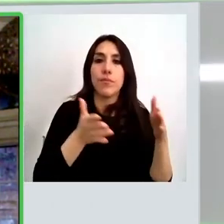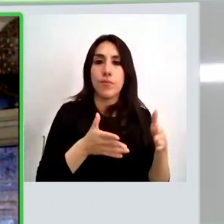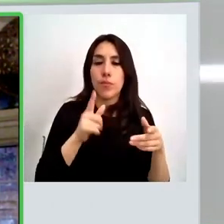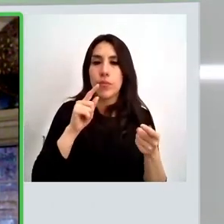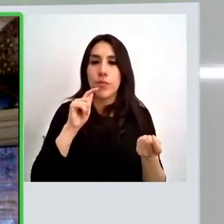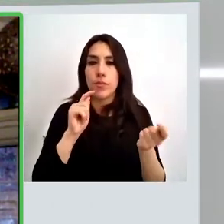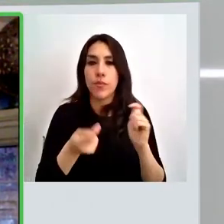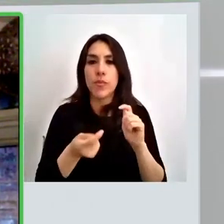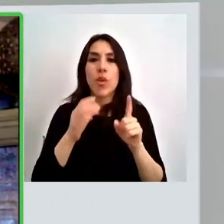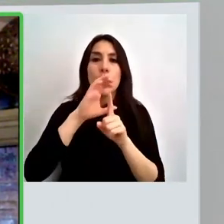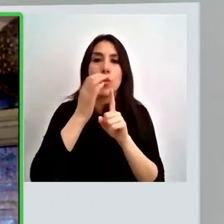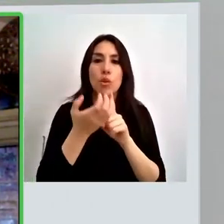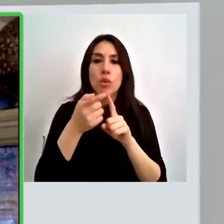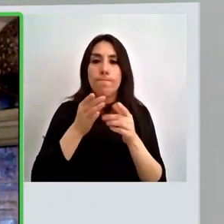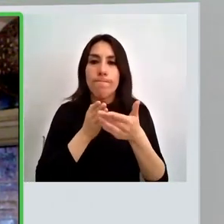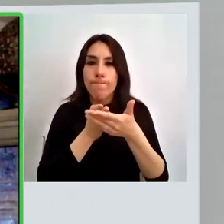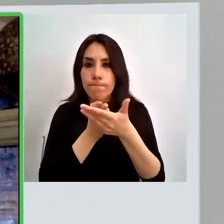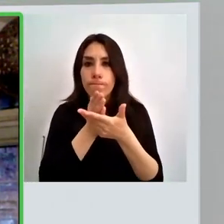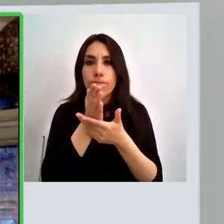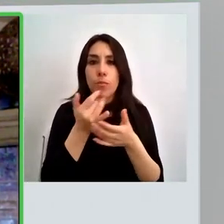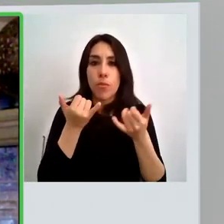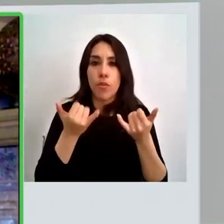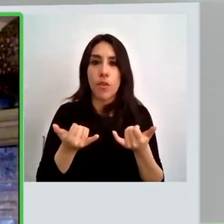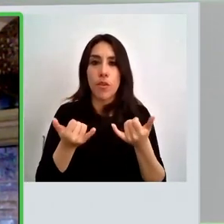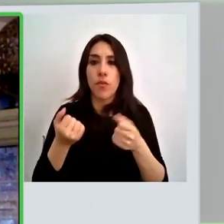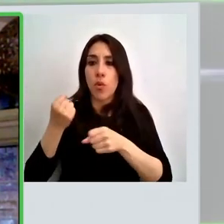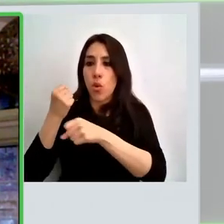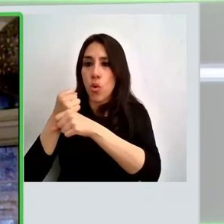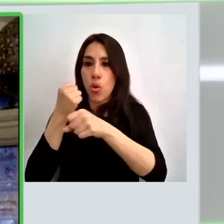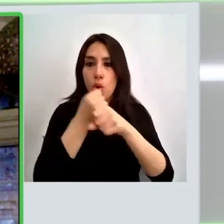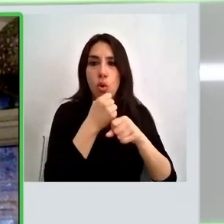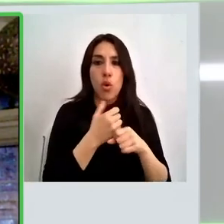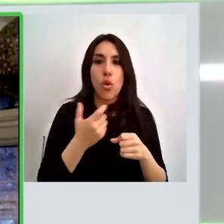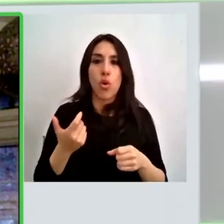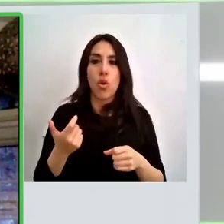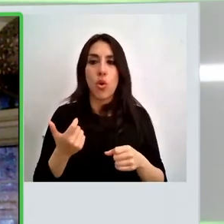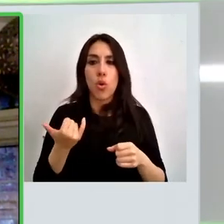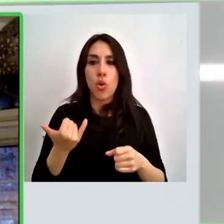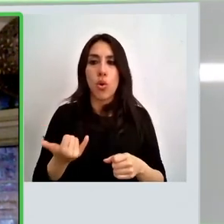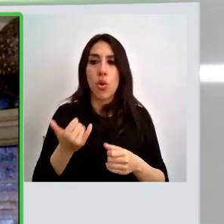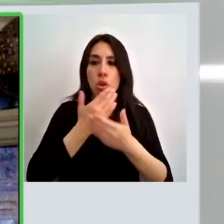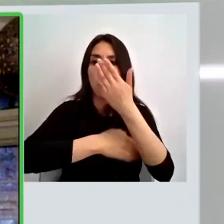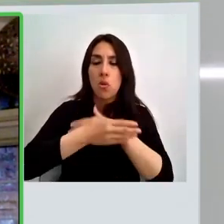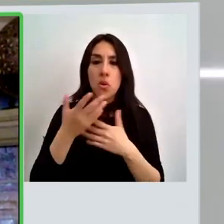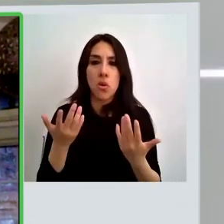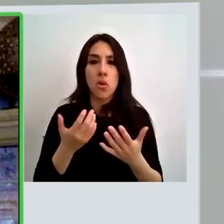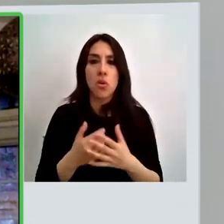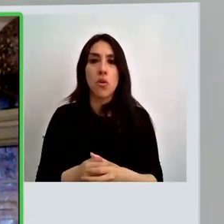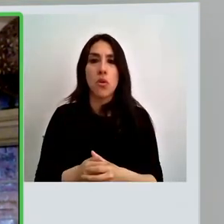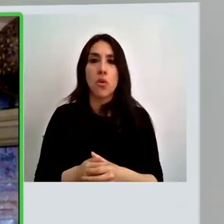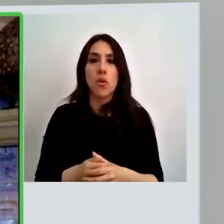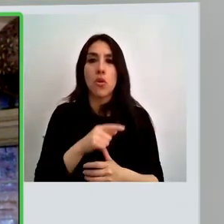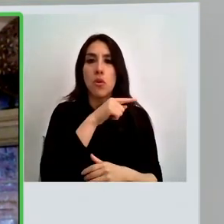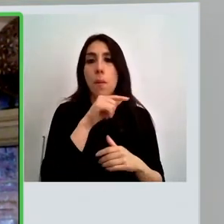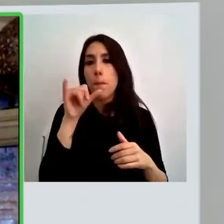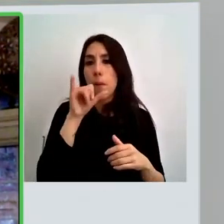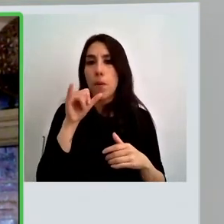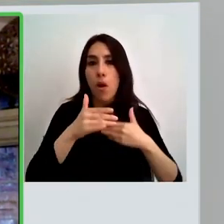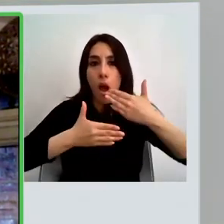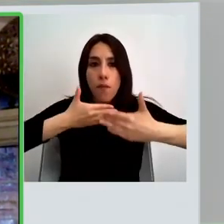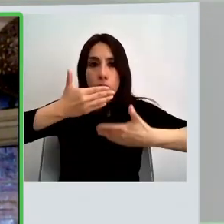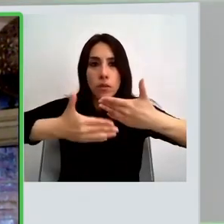los empleados son discapacidades y ellos mismos abbas en sus carreras